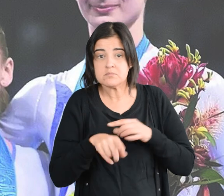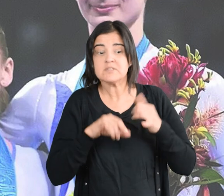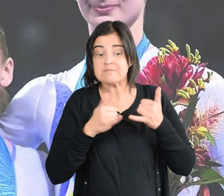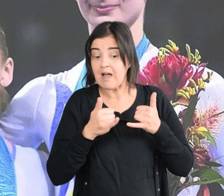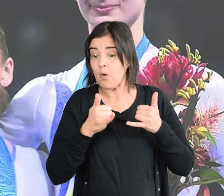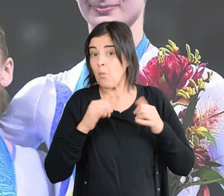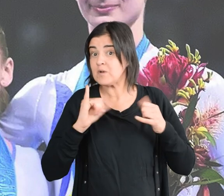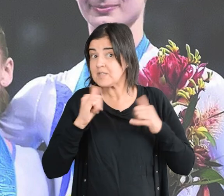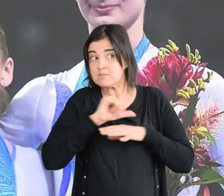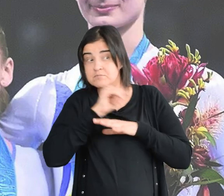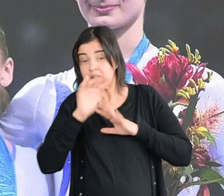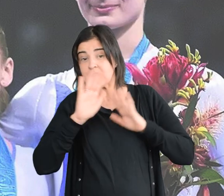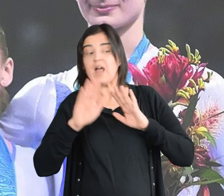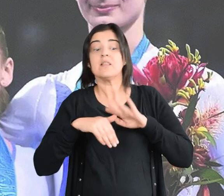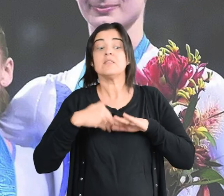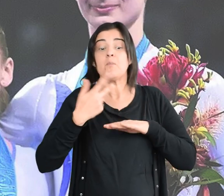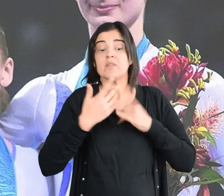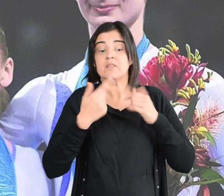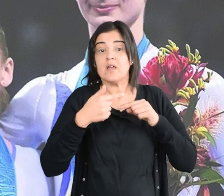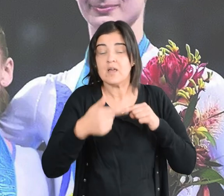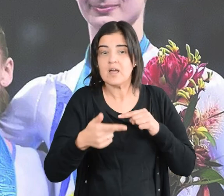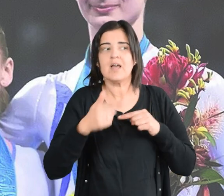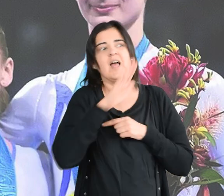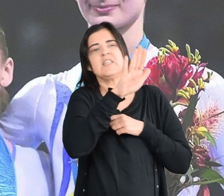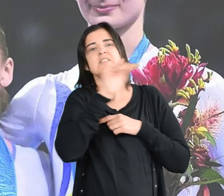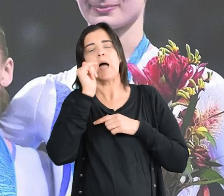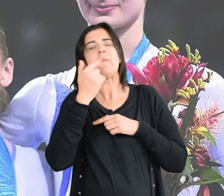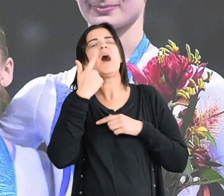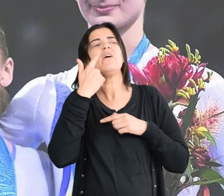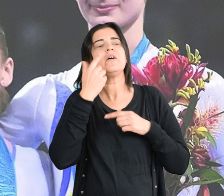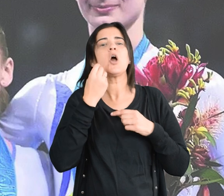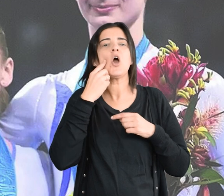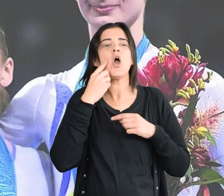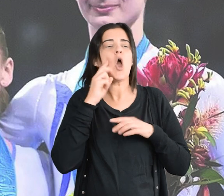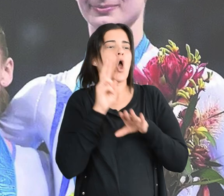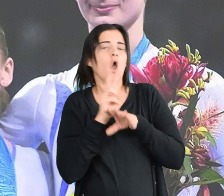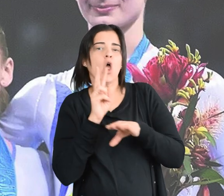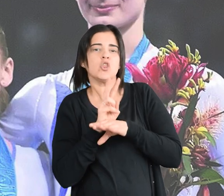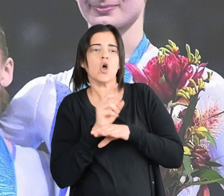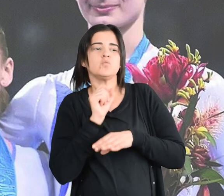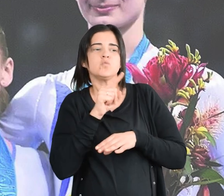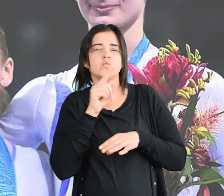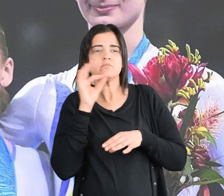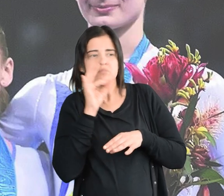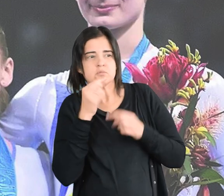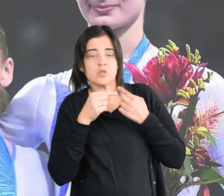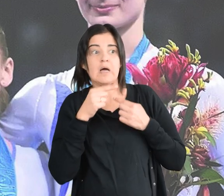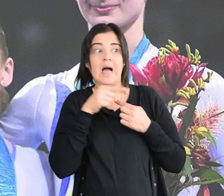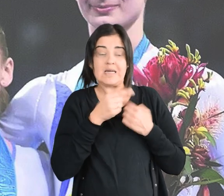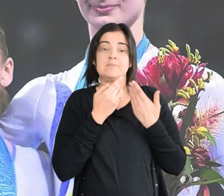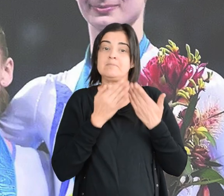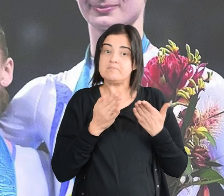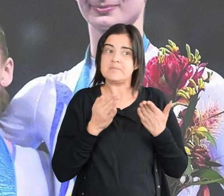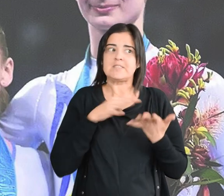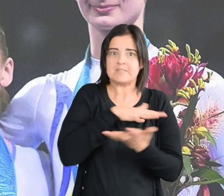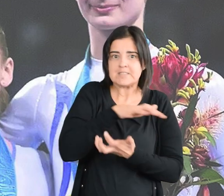después de su actuación Andrea es llamada al control antidopaje ahí comenzaría su pesadilla